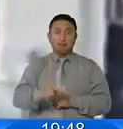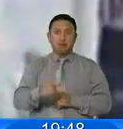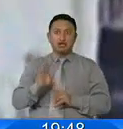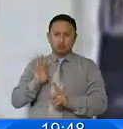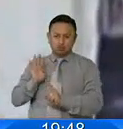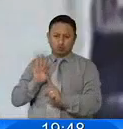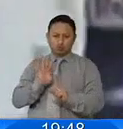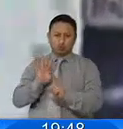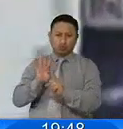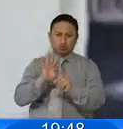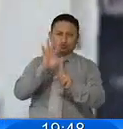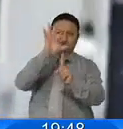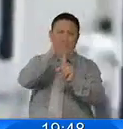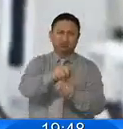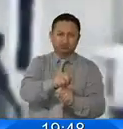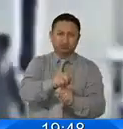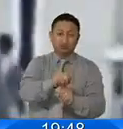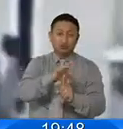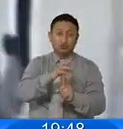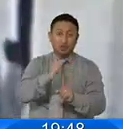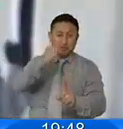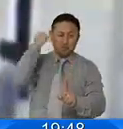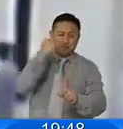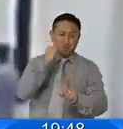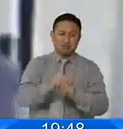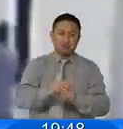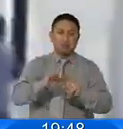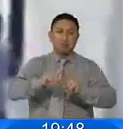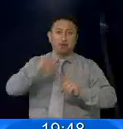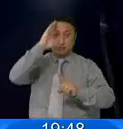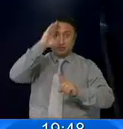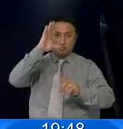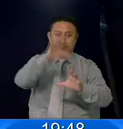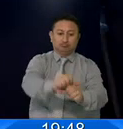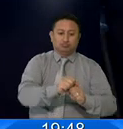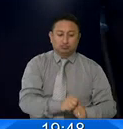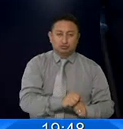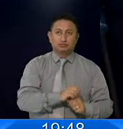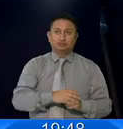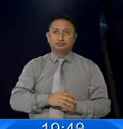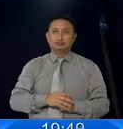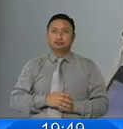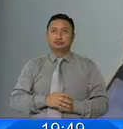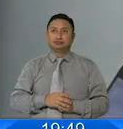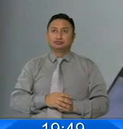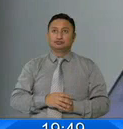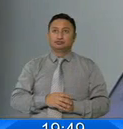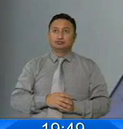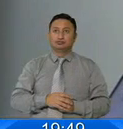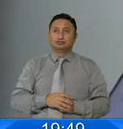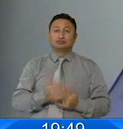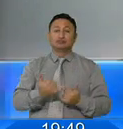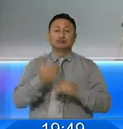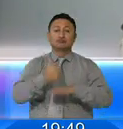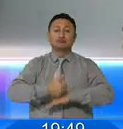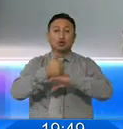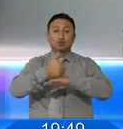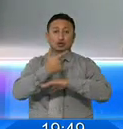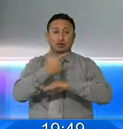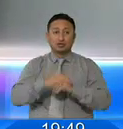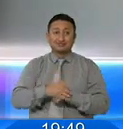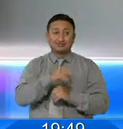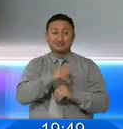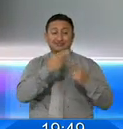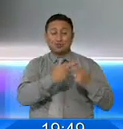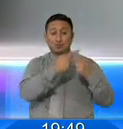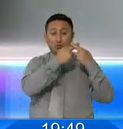al sujeto, a quien quisieron linchar, pero les fue oportunamente arrebatado por la policía. Las autoridades competentes serán las